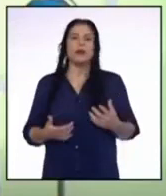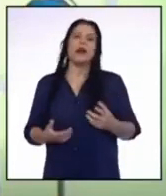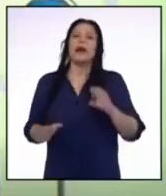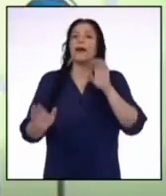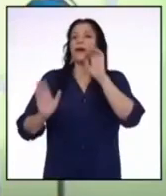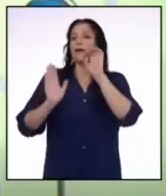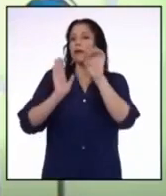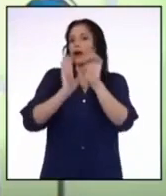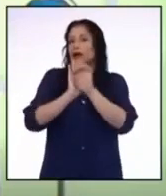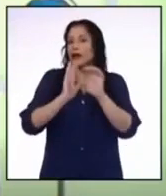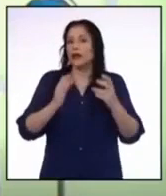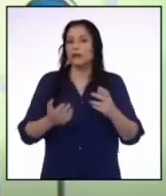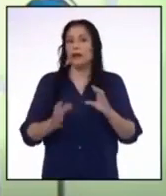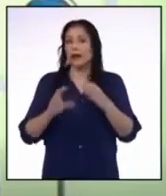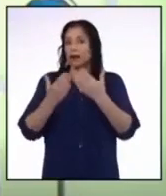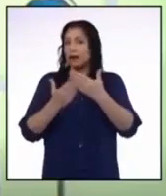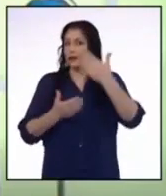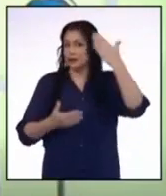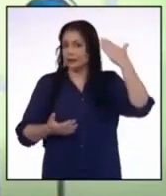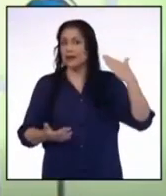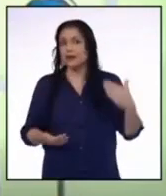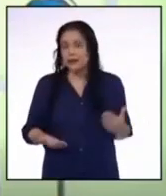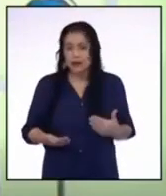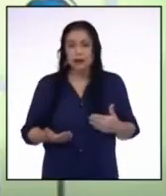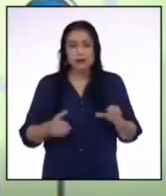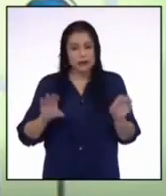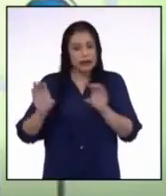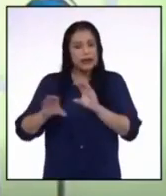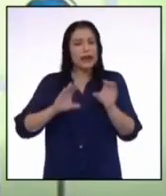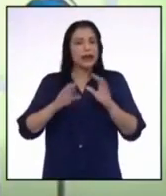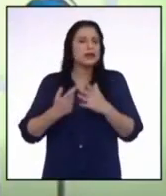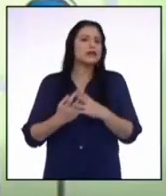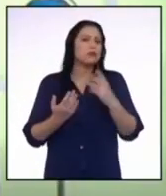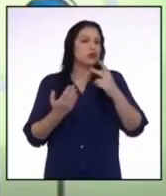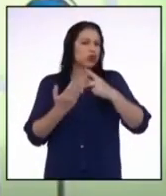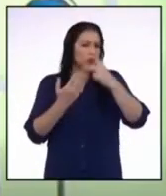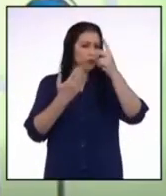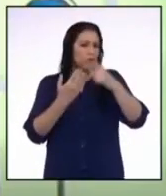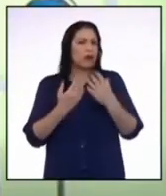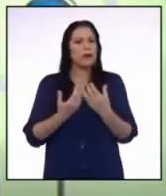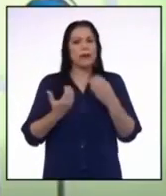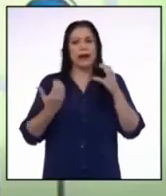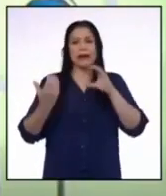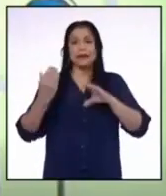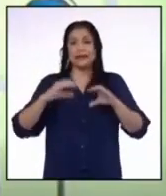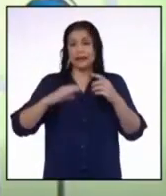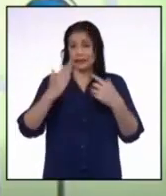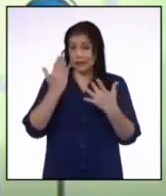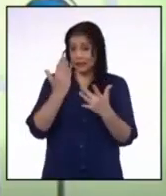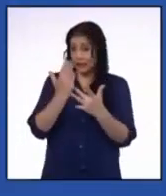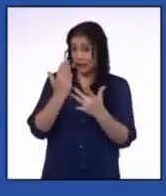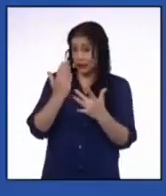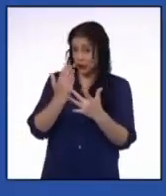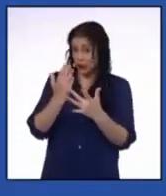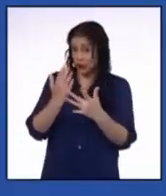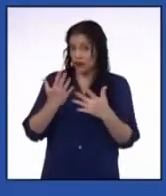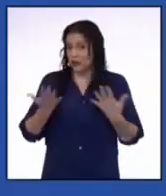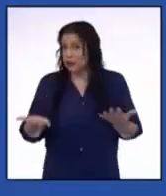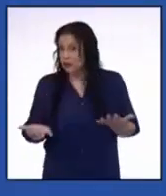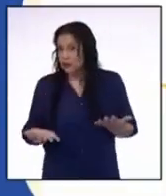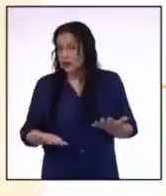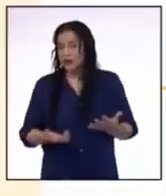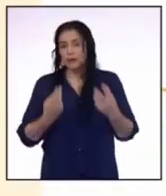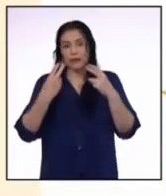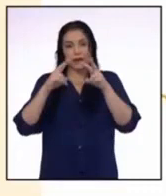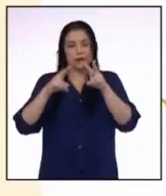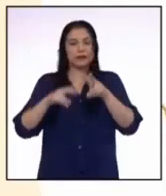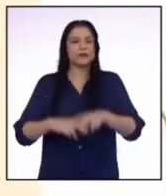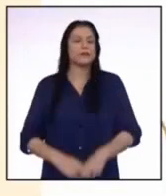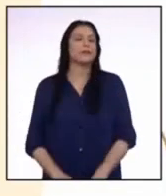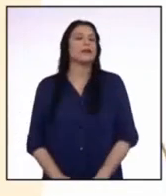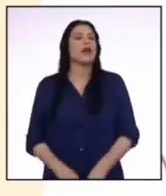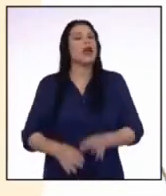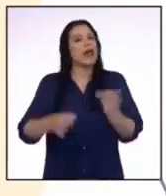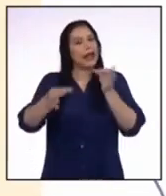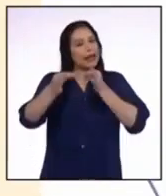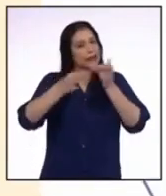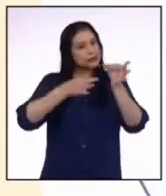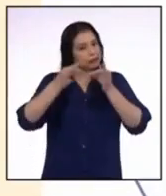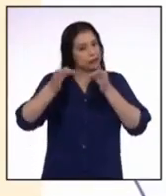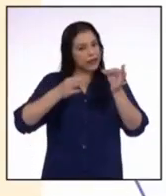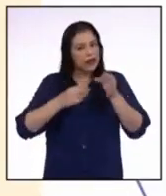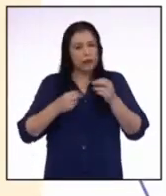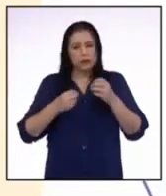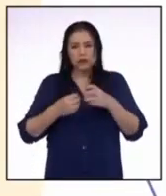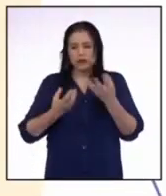Por ejemplo, en los programas anteriores desarrollamos un programa en ciencia y tecnología, donde explicamos